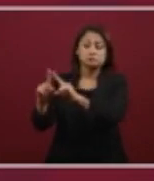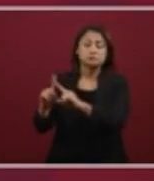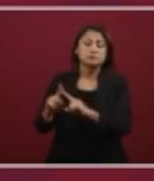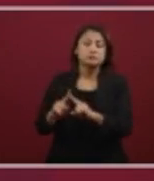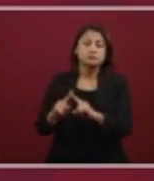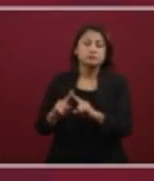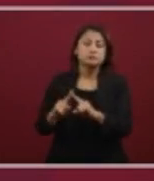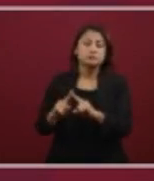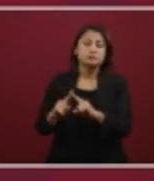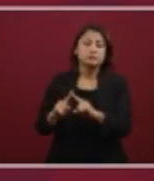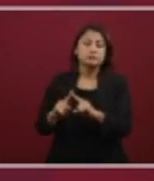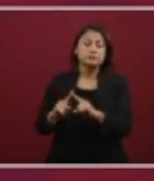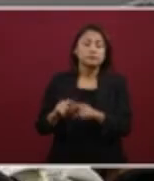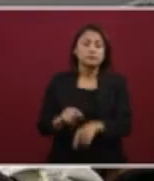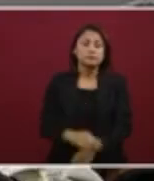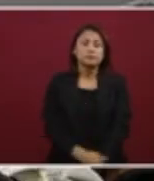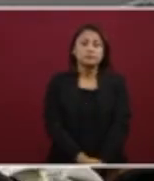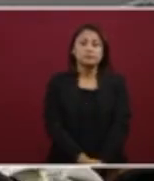de